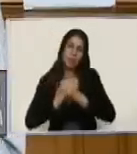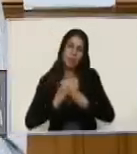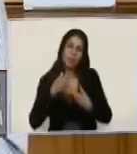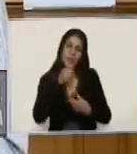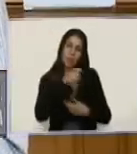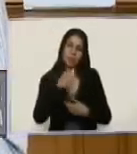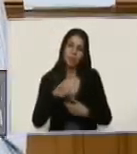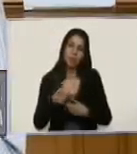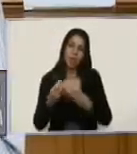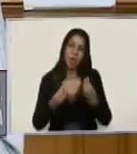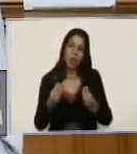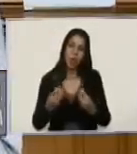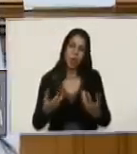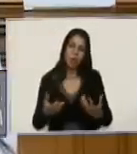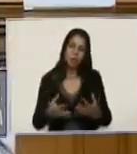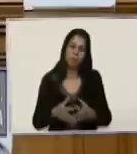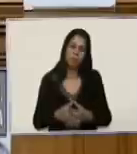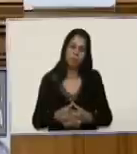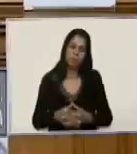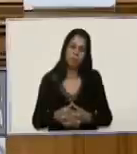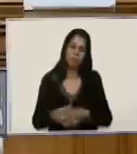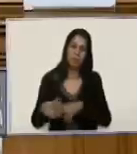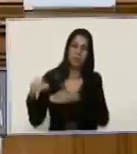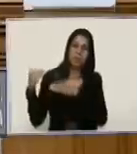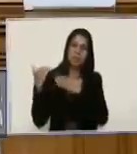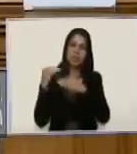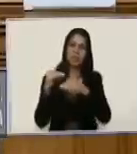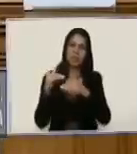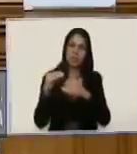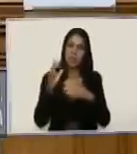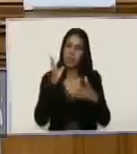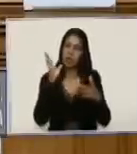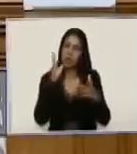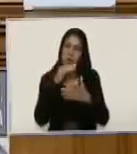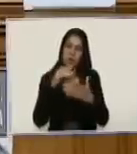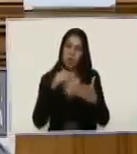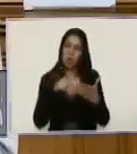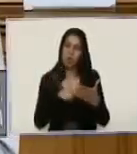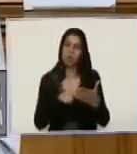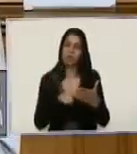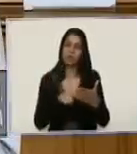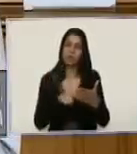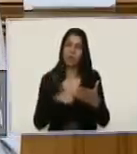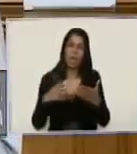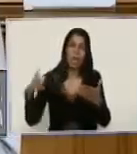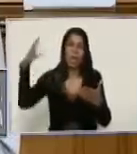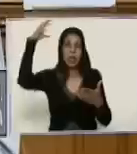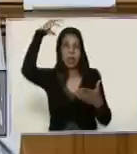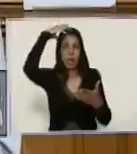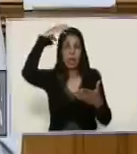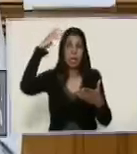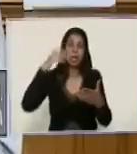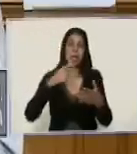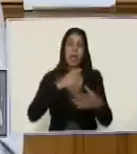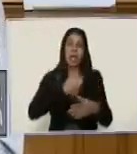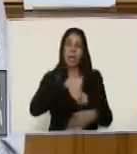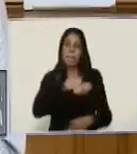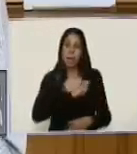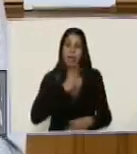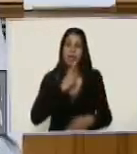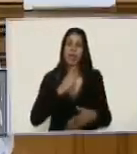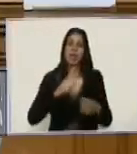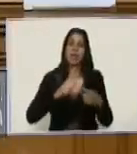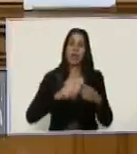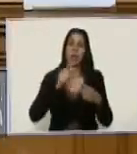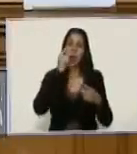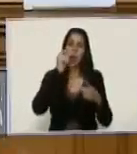sol y las limitaciones que había allí en la reina, en Fernando VII, y